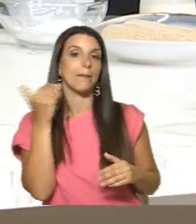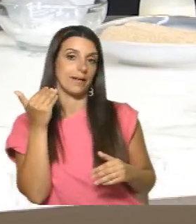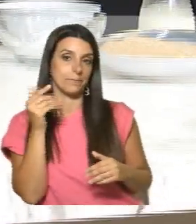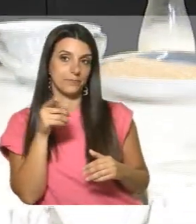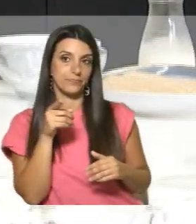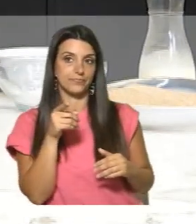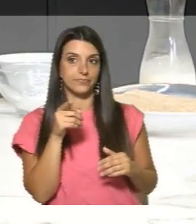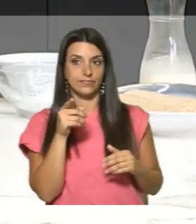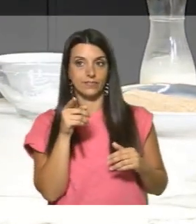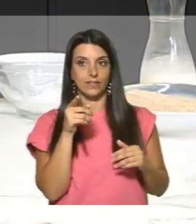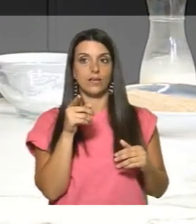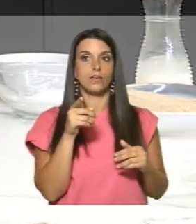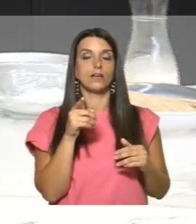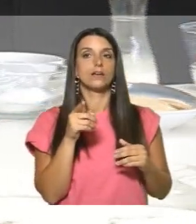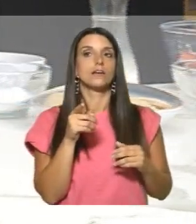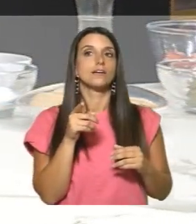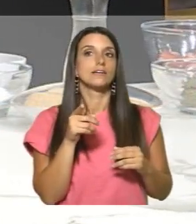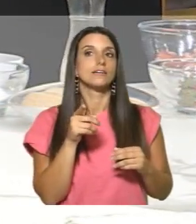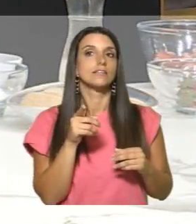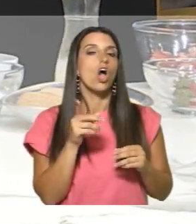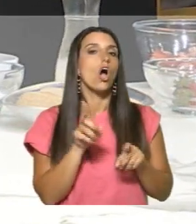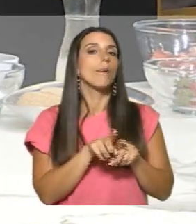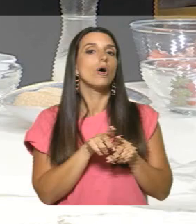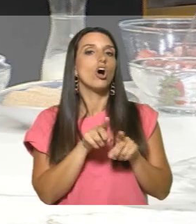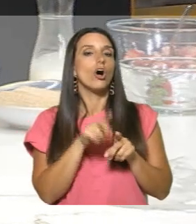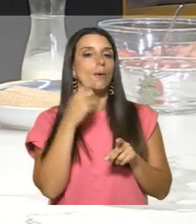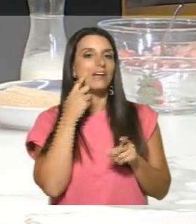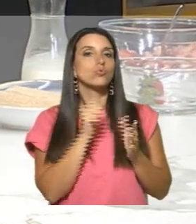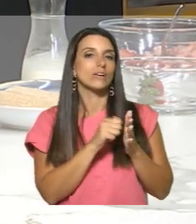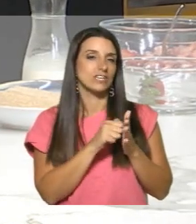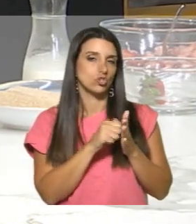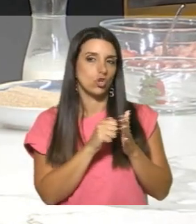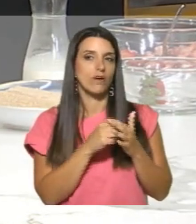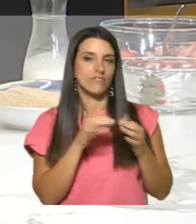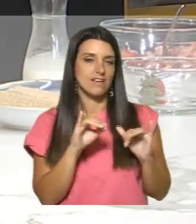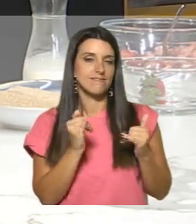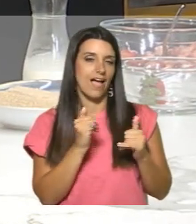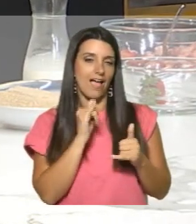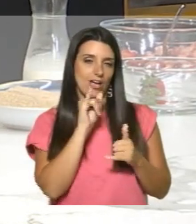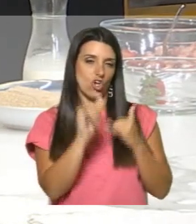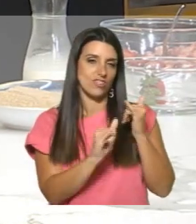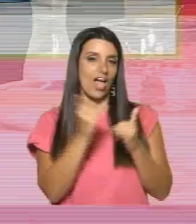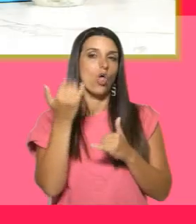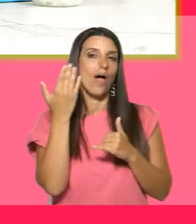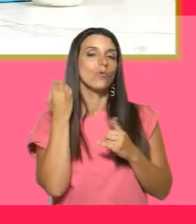Perfecto. Acá vamos, un queso crema de este tipo americano, firme, que ya hemos hablado otras